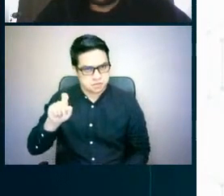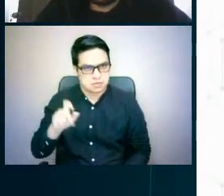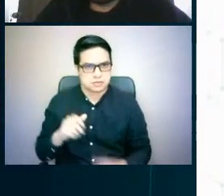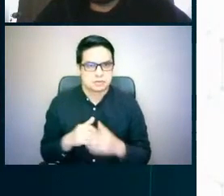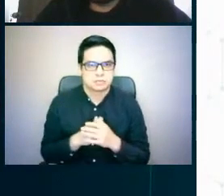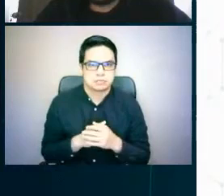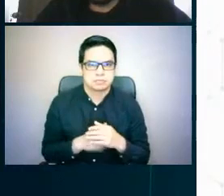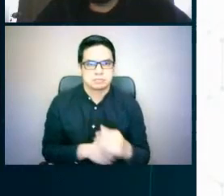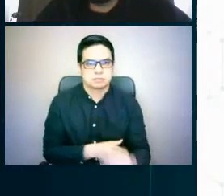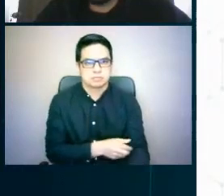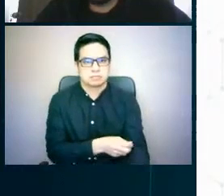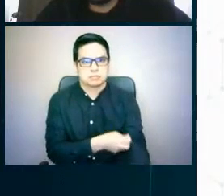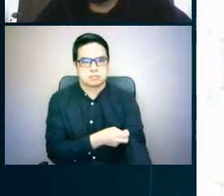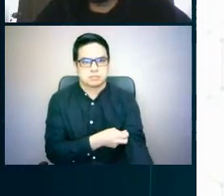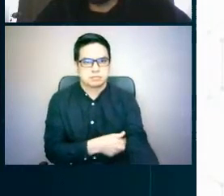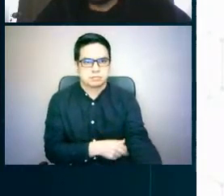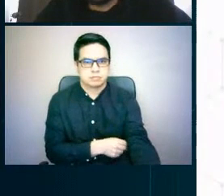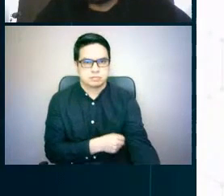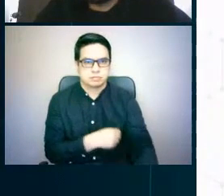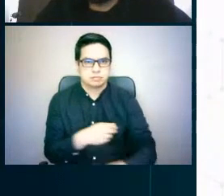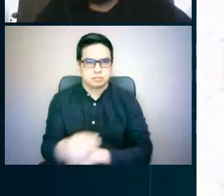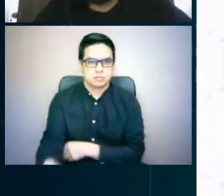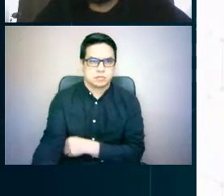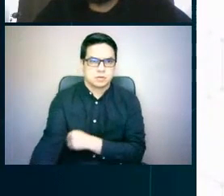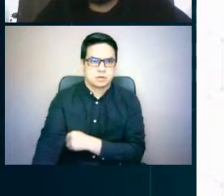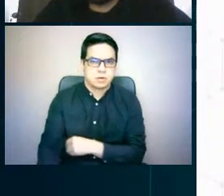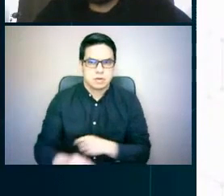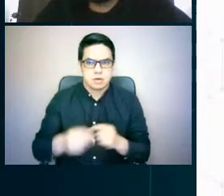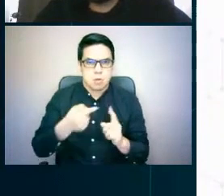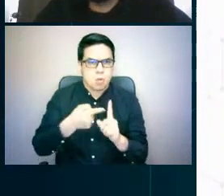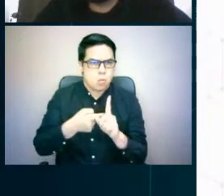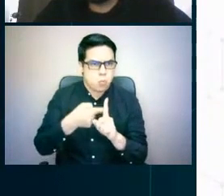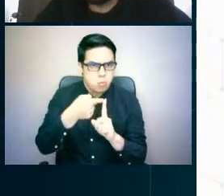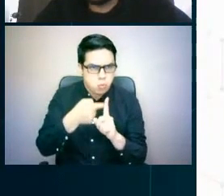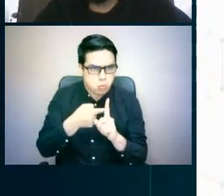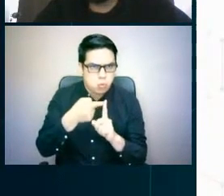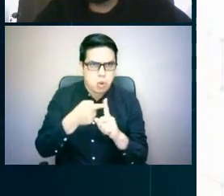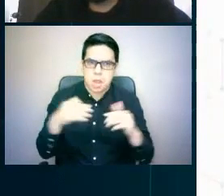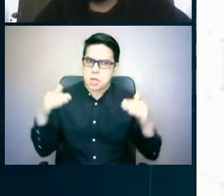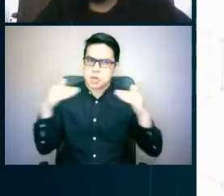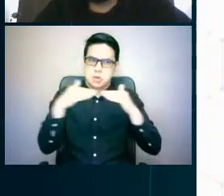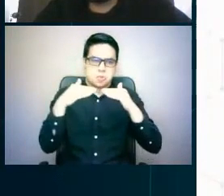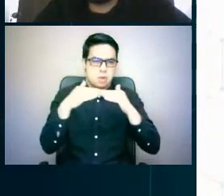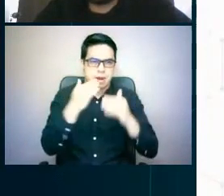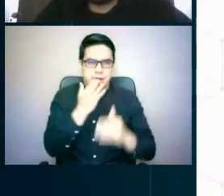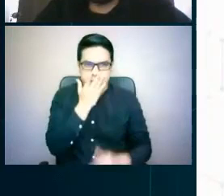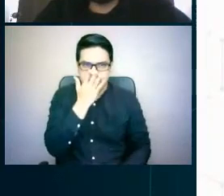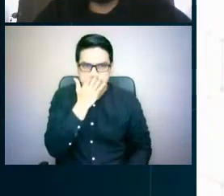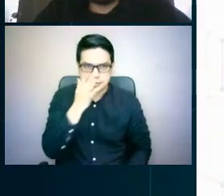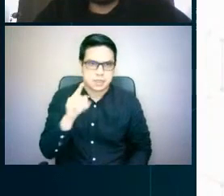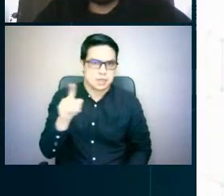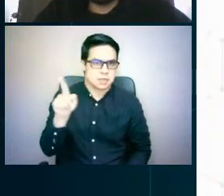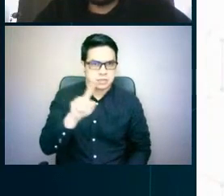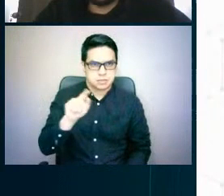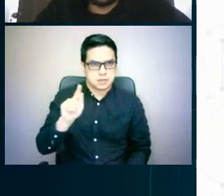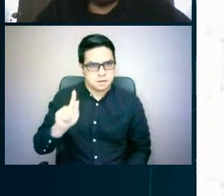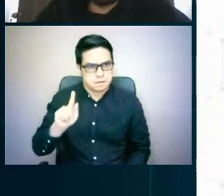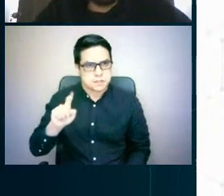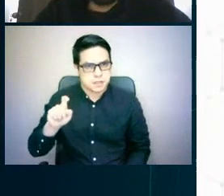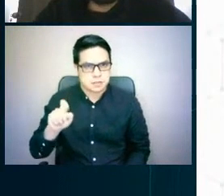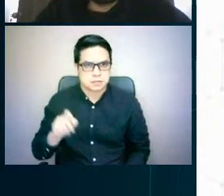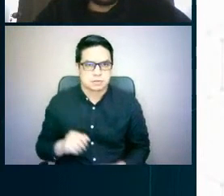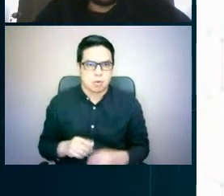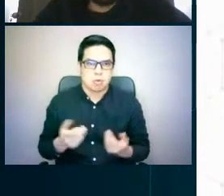condiciones iguales a las del gas SF6 en seguridad, disposición final y capacidad de